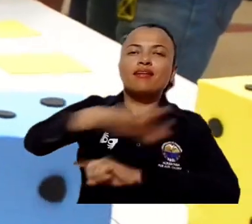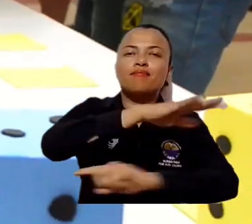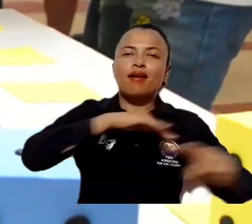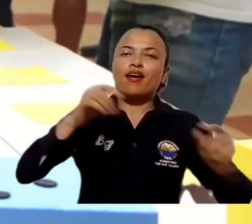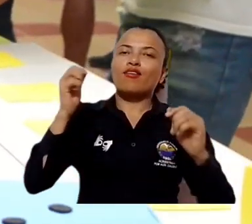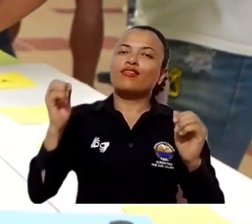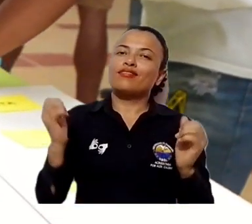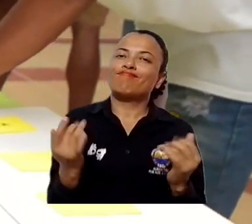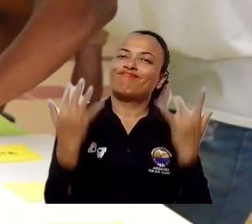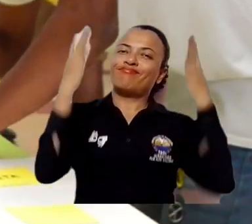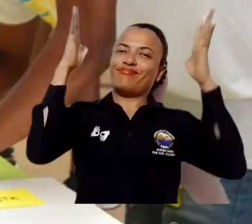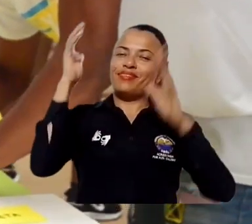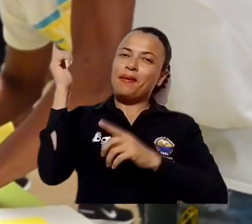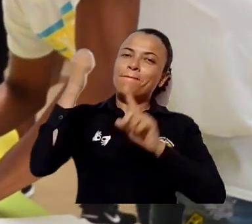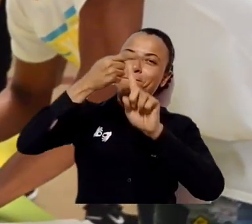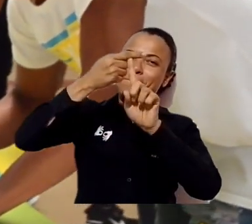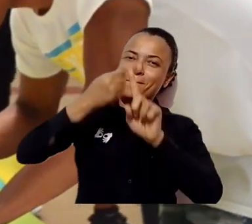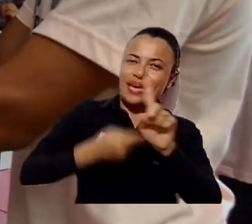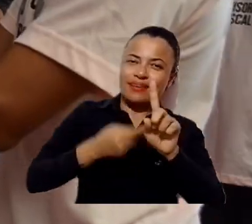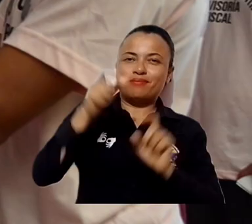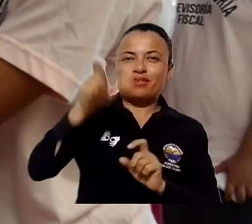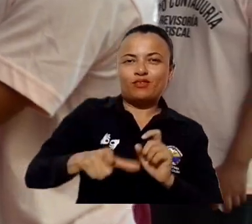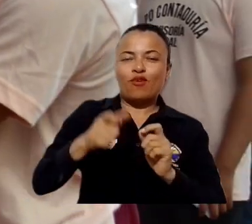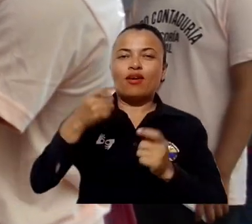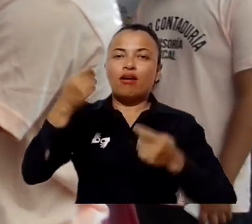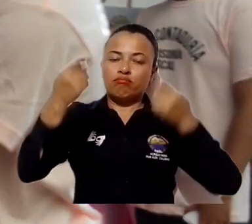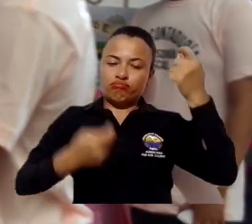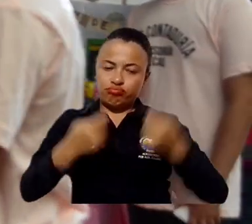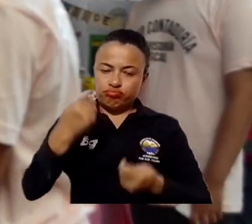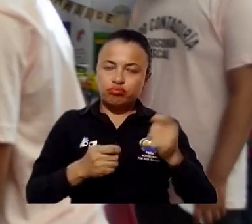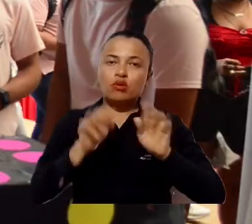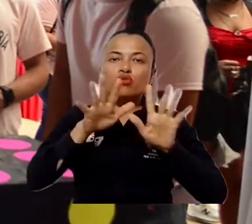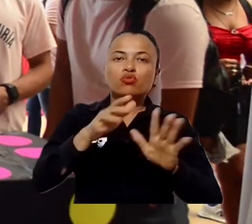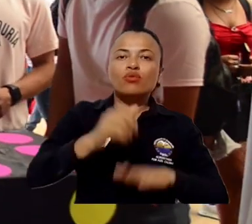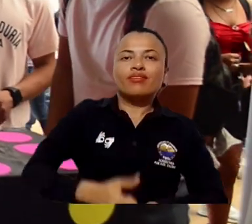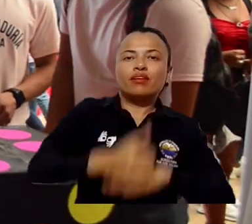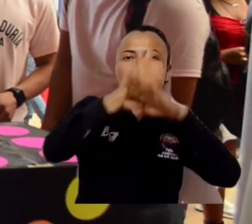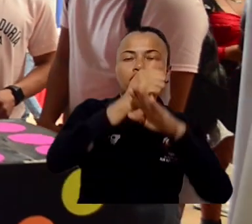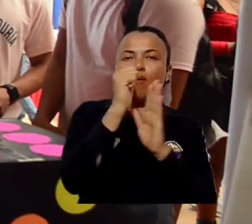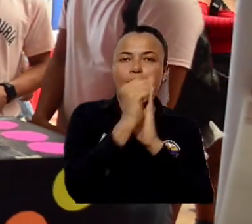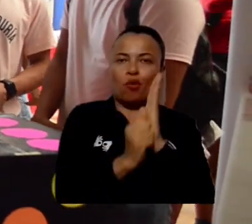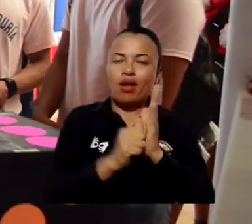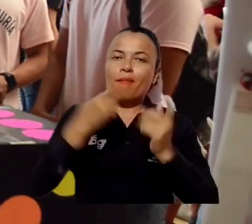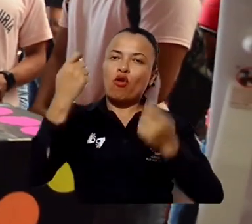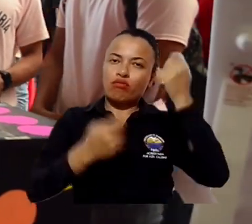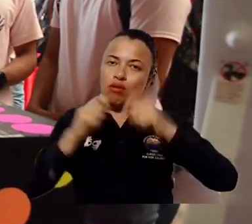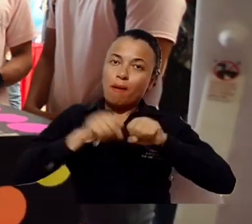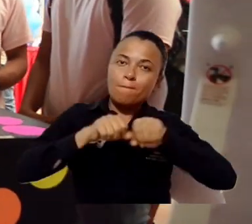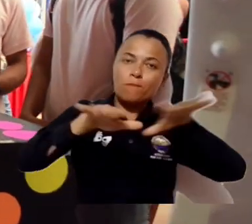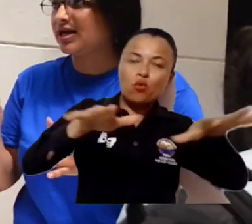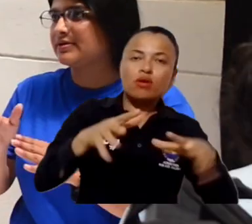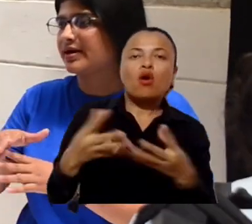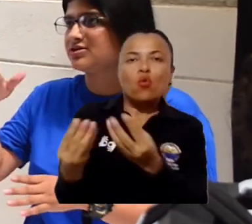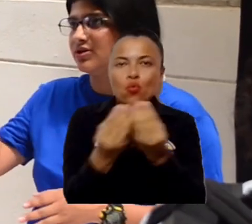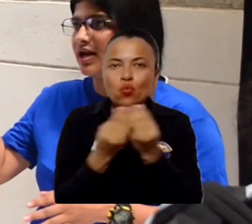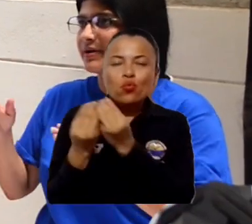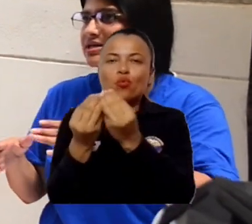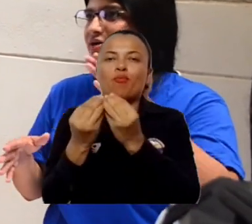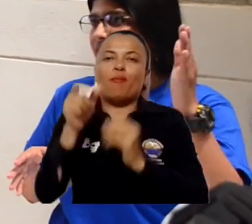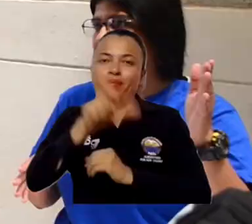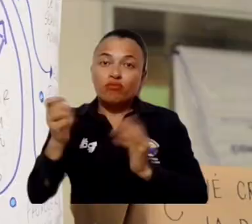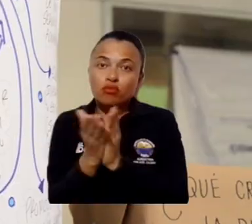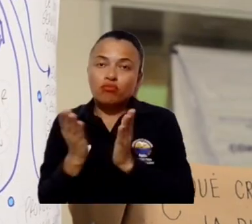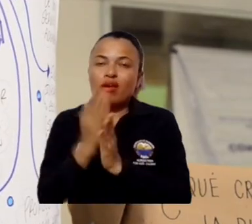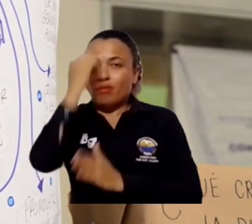En el marco de la conmemoración del Mes del Contador, la dirección del programa de Contaduría Pública junto a líderes estudiantiles y docentes